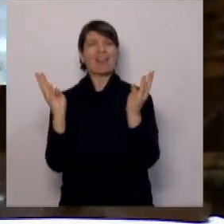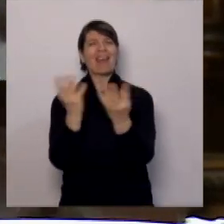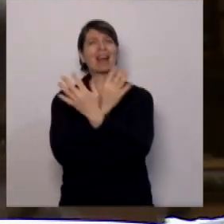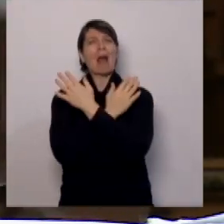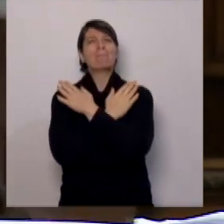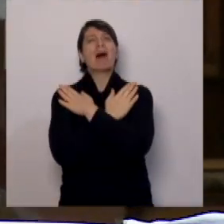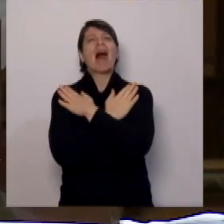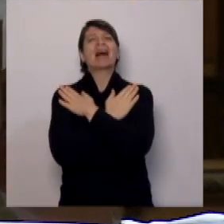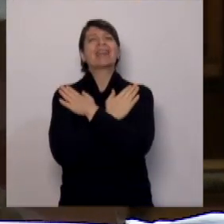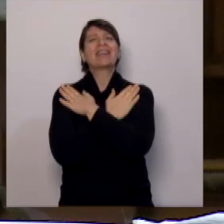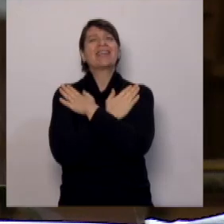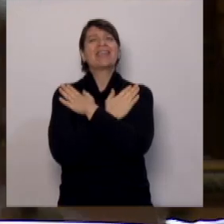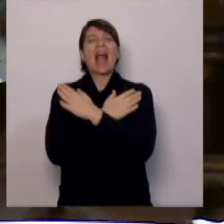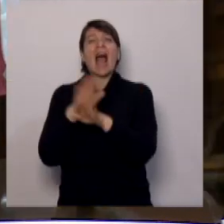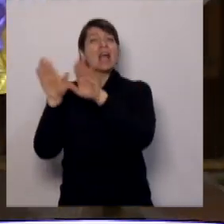como en